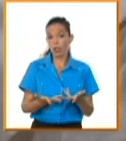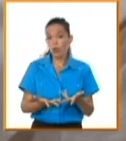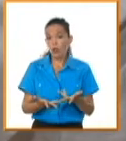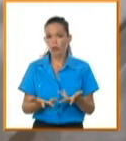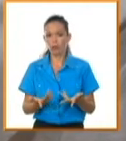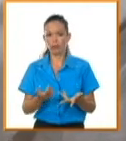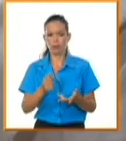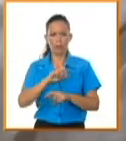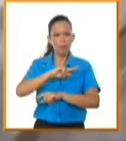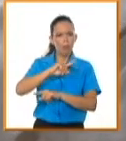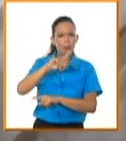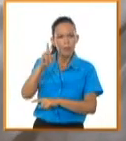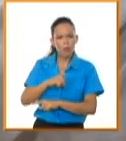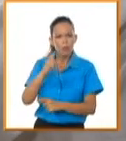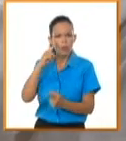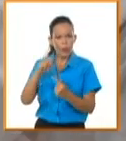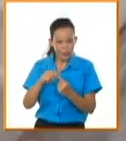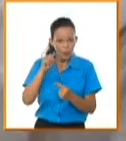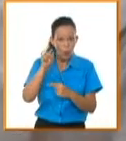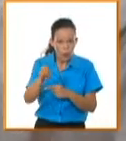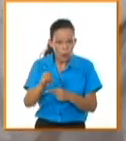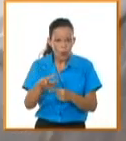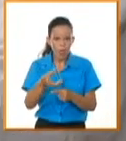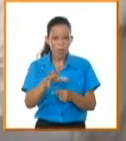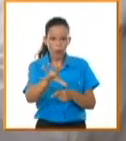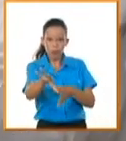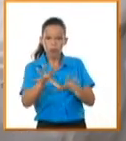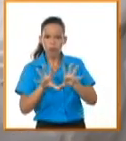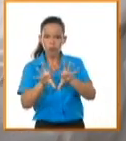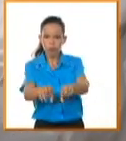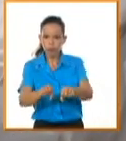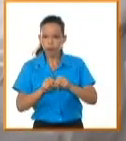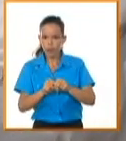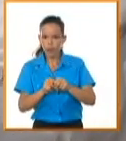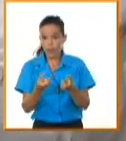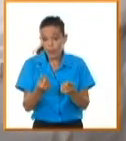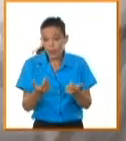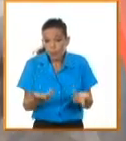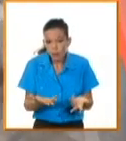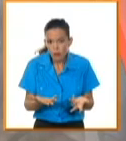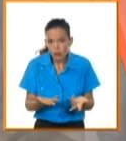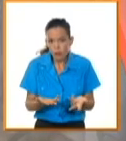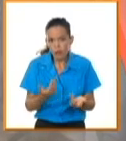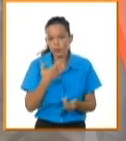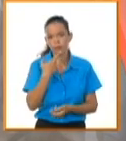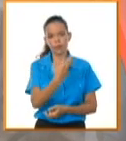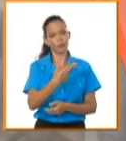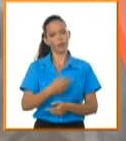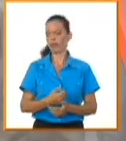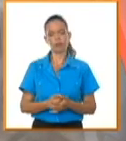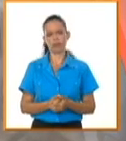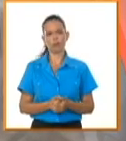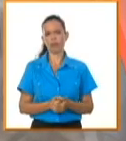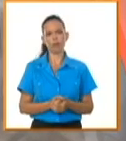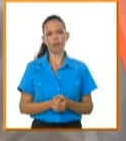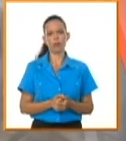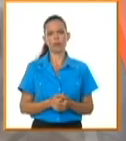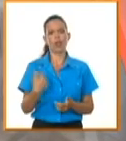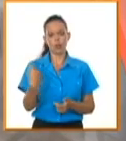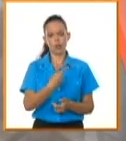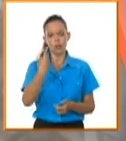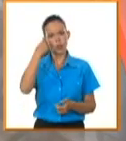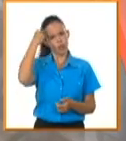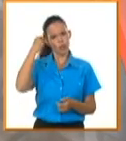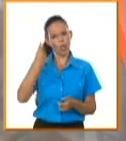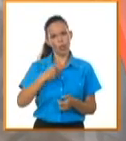eso es la intención de nosotros Nosotros incluso estamos siguiendo todas estas informaciones y